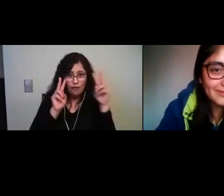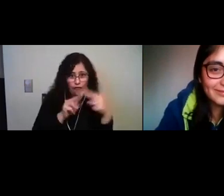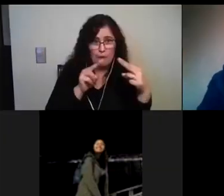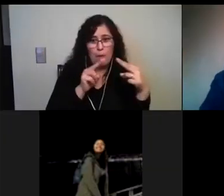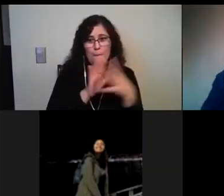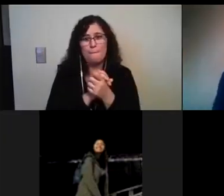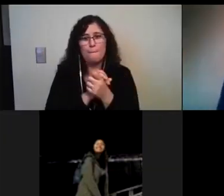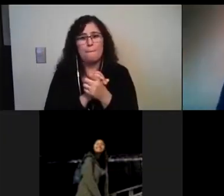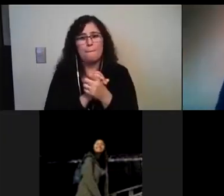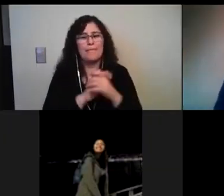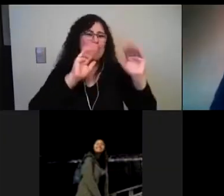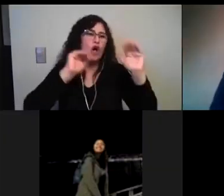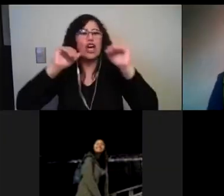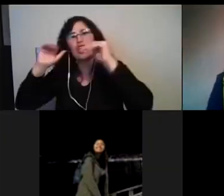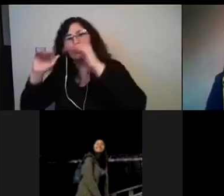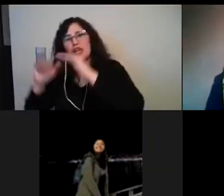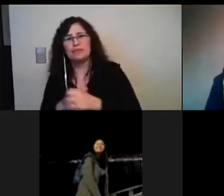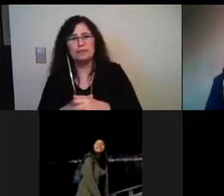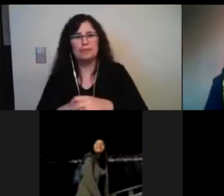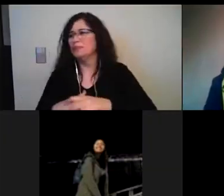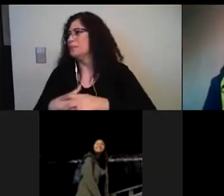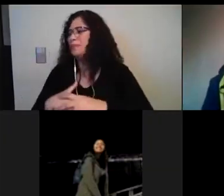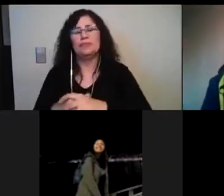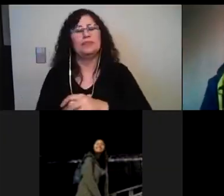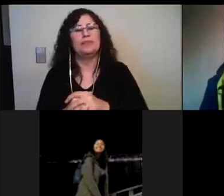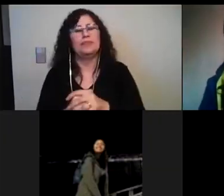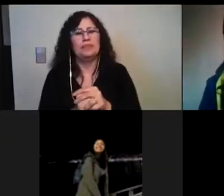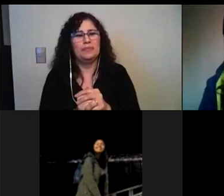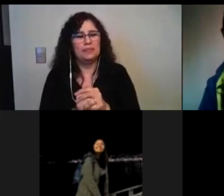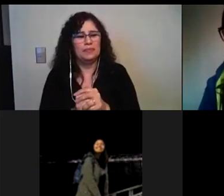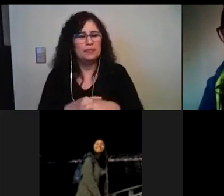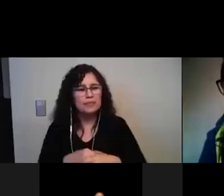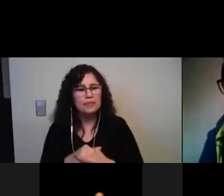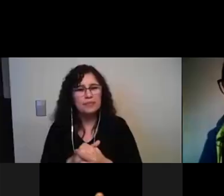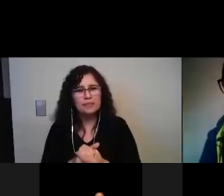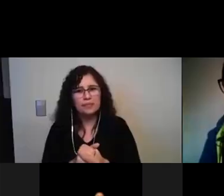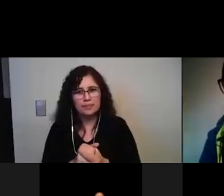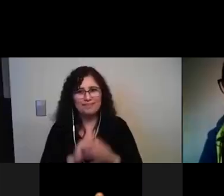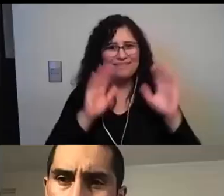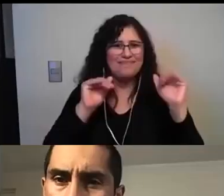Chao, Chao, profe. Carlos, nos vemos, que estén muy bien. Chao, Carolina, nos vemos. Chao, nos vemos.